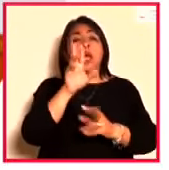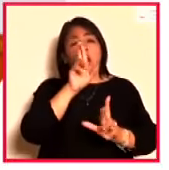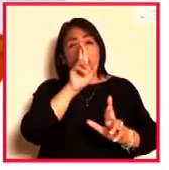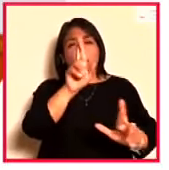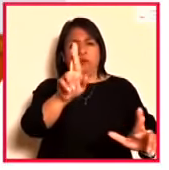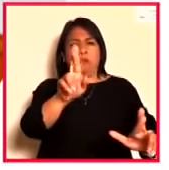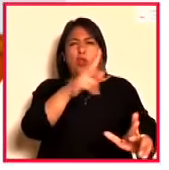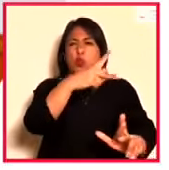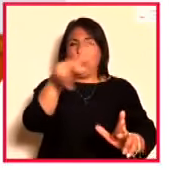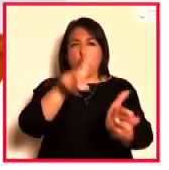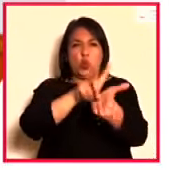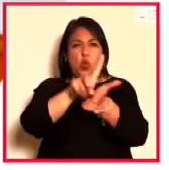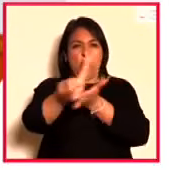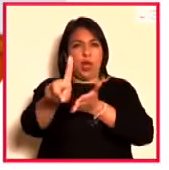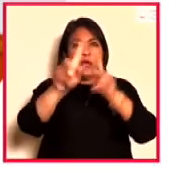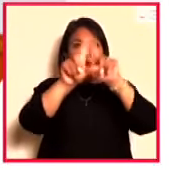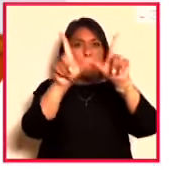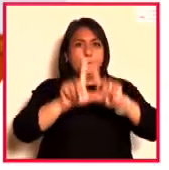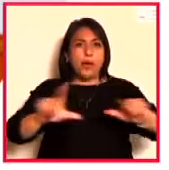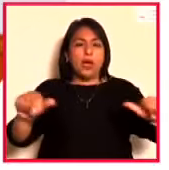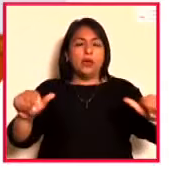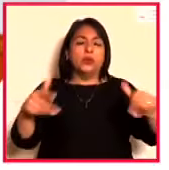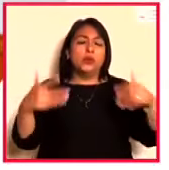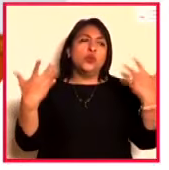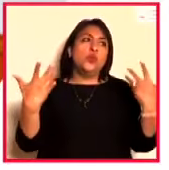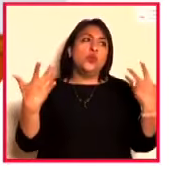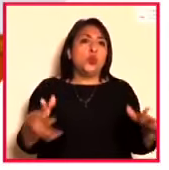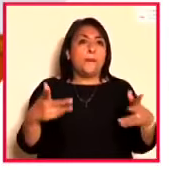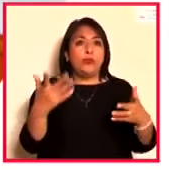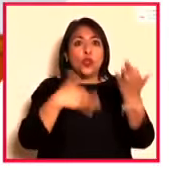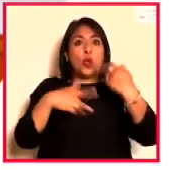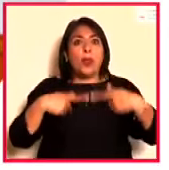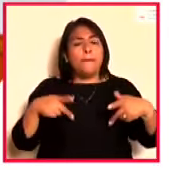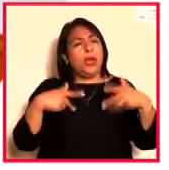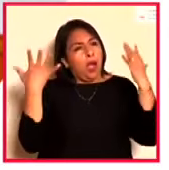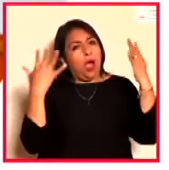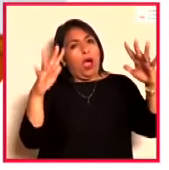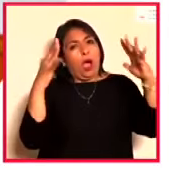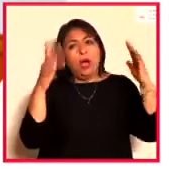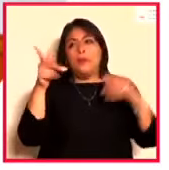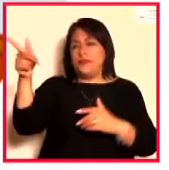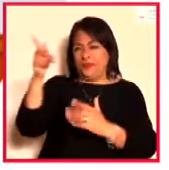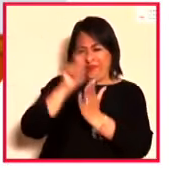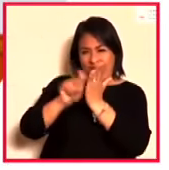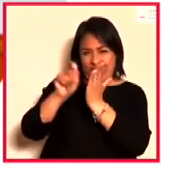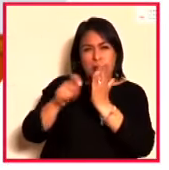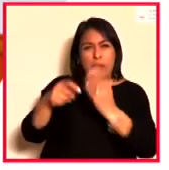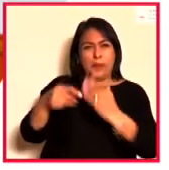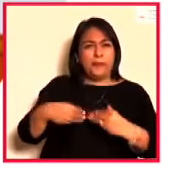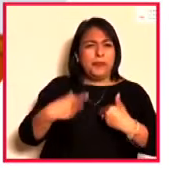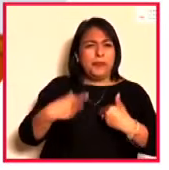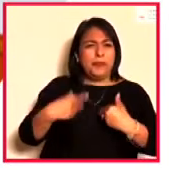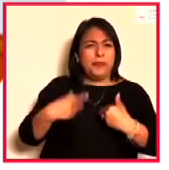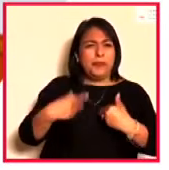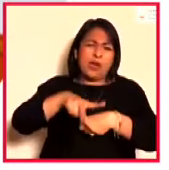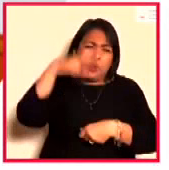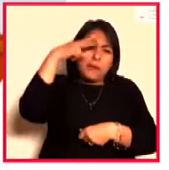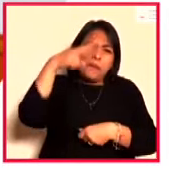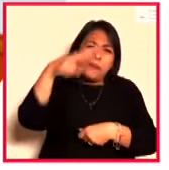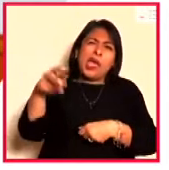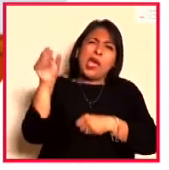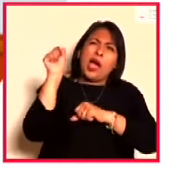y obviamente todo el público se vio obligado a aplaudir. Su literatura se centró en la vida cotidiana de México y sus luchas sociales. De